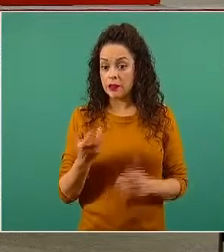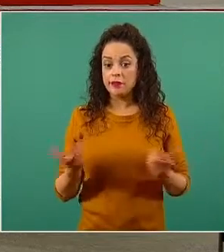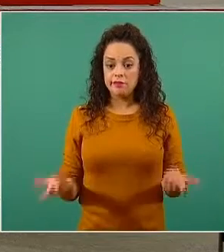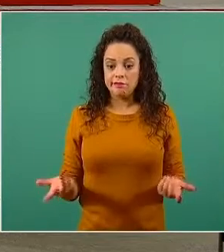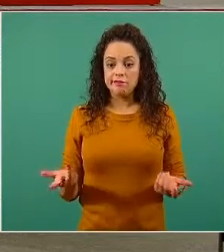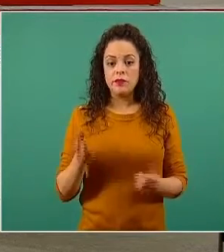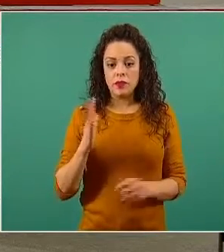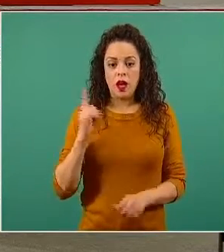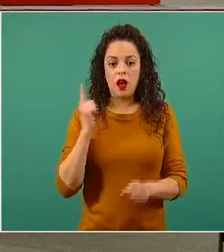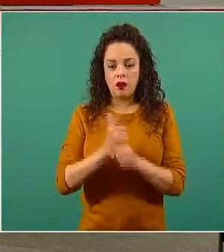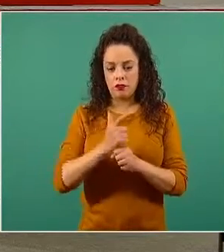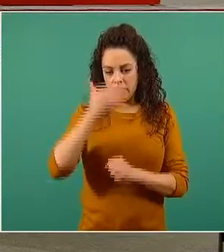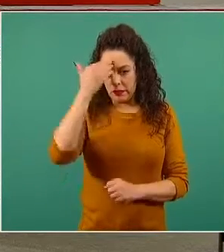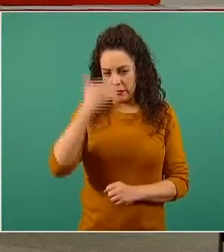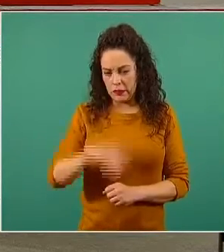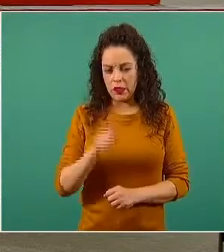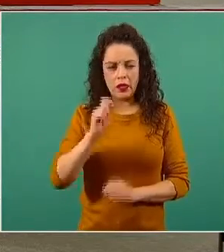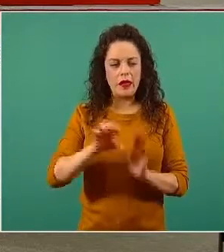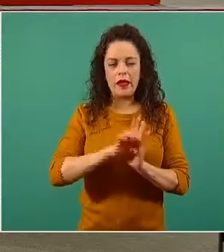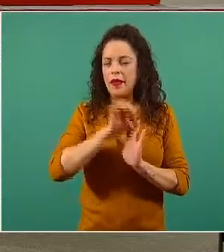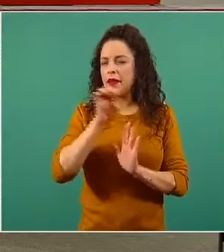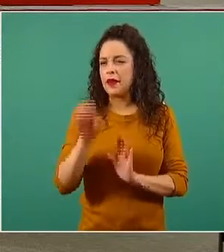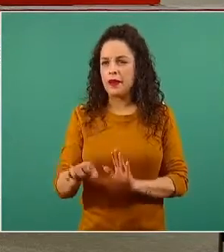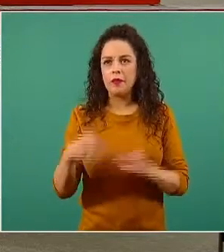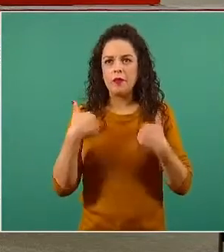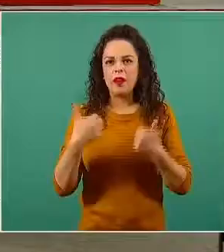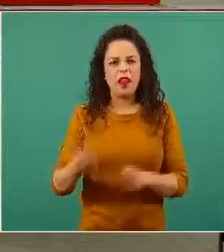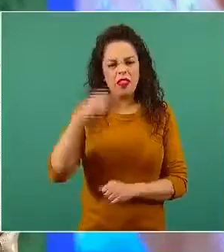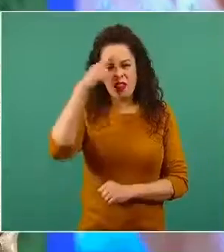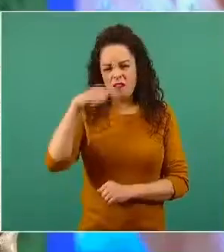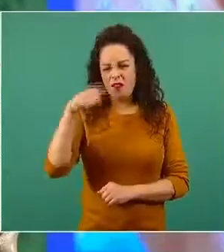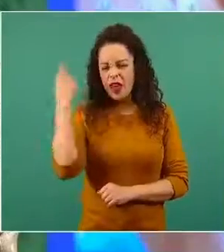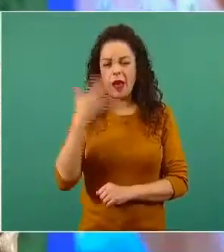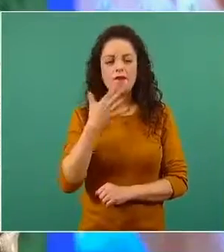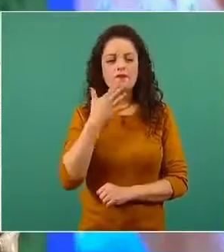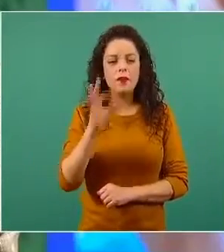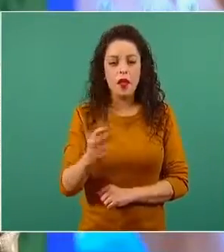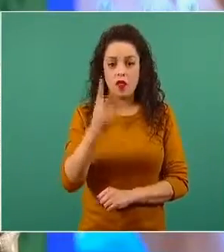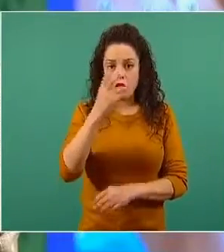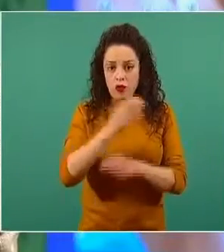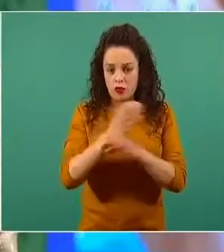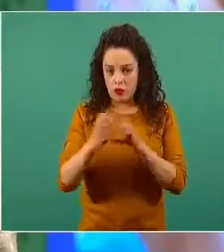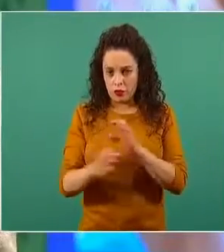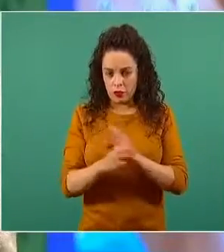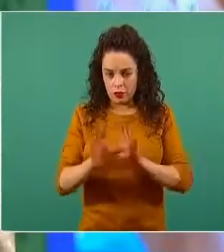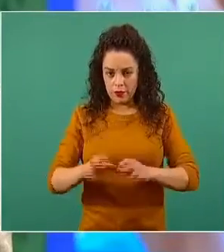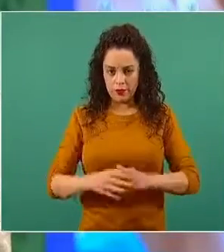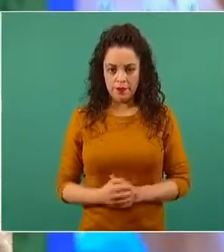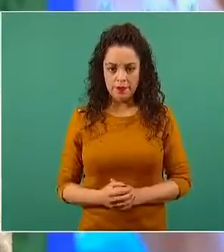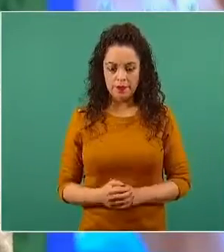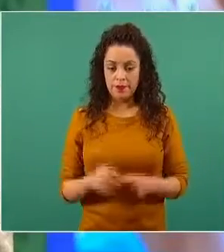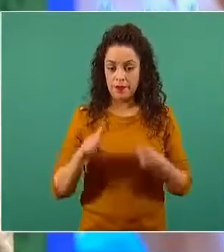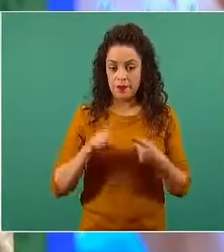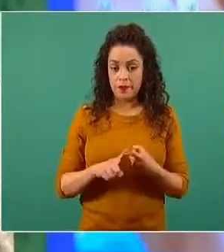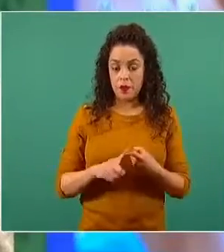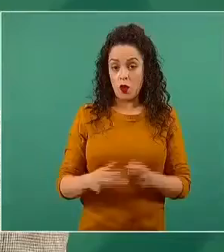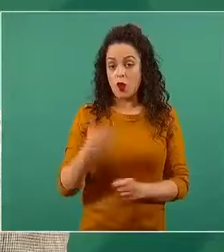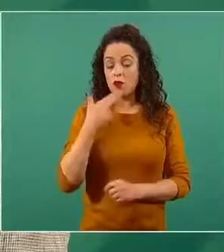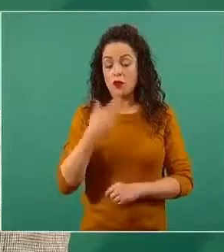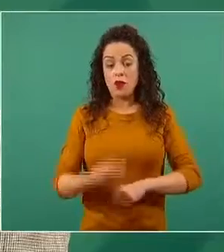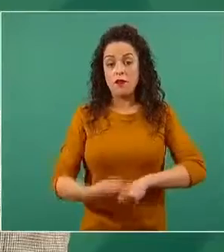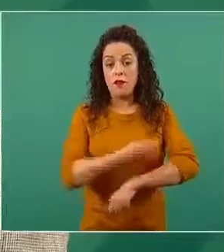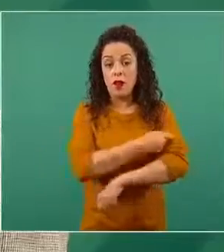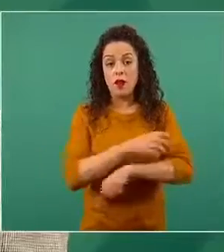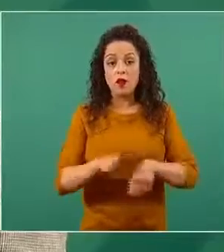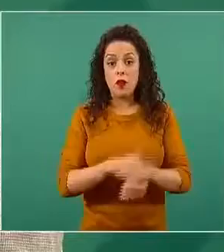consideran, vamos a decir que para ponerlo de manera simple, clara, dos posibilidades. Que se tenga que usar la vacuna